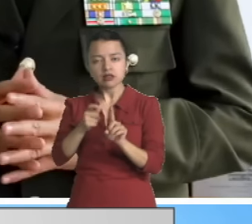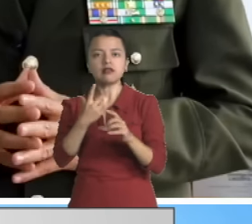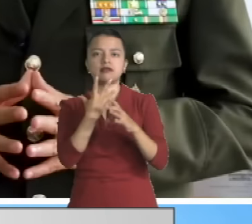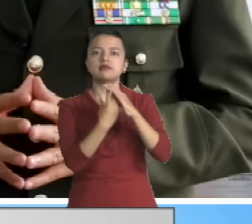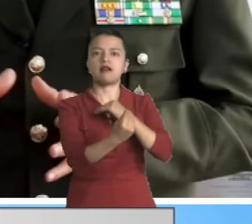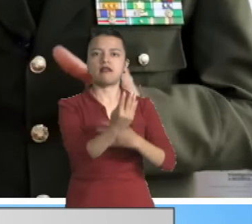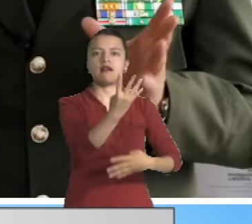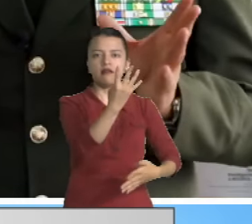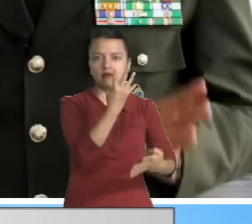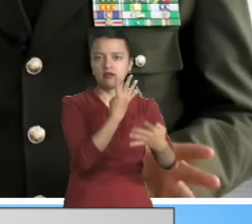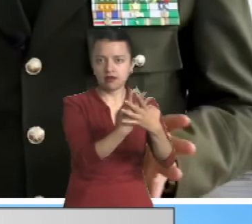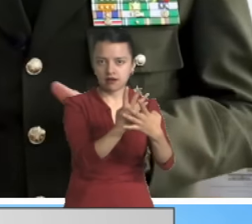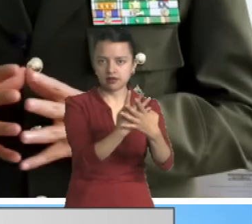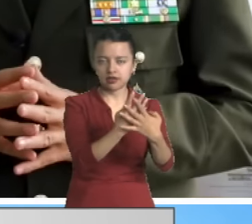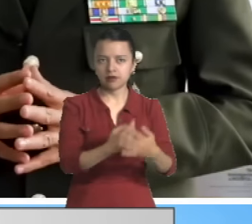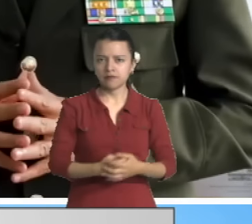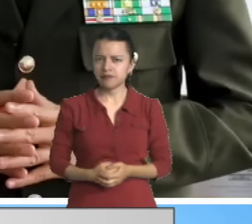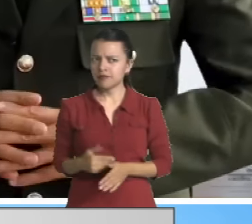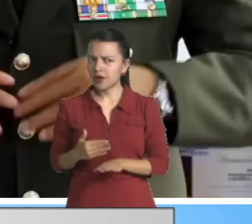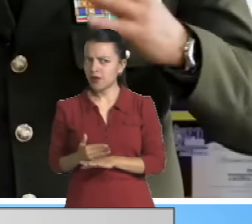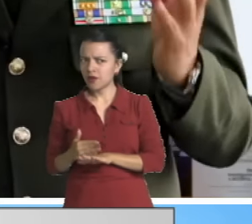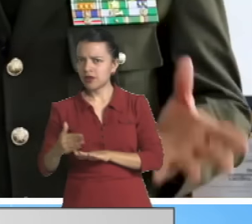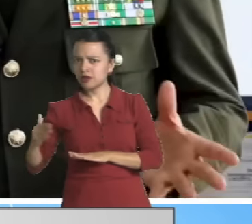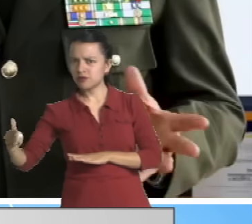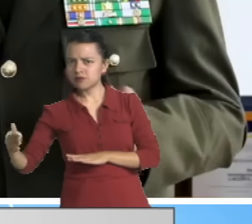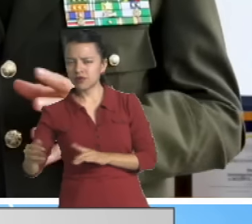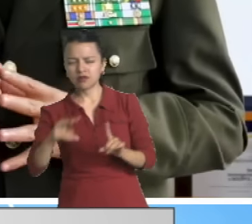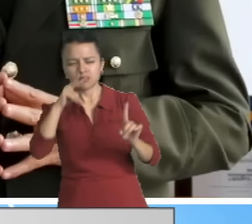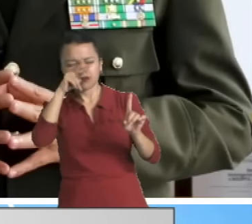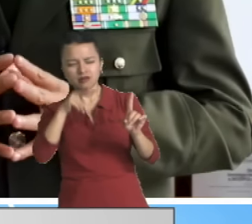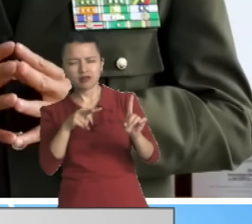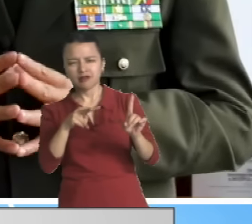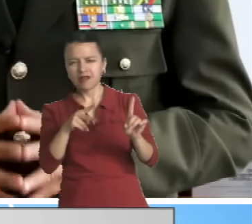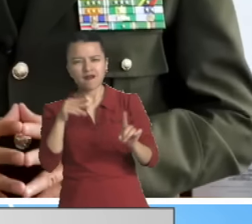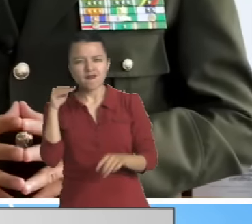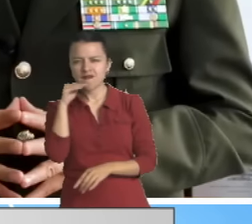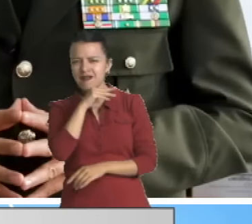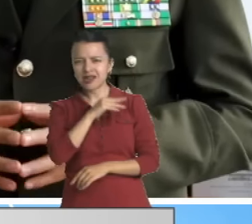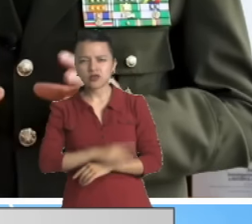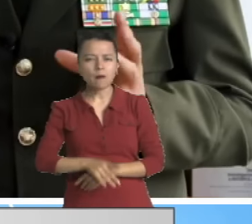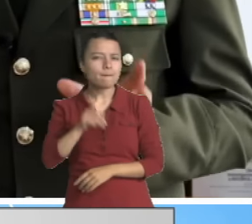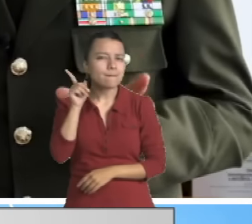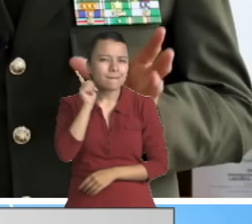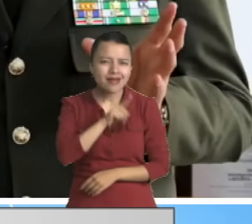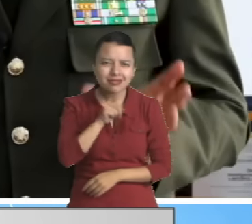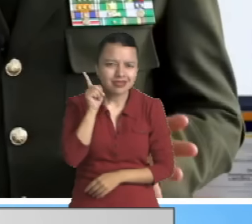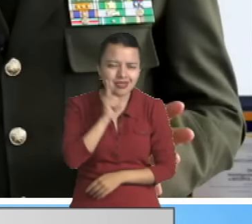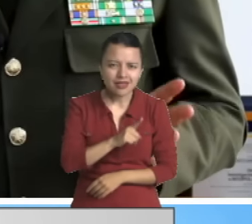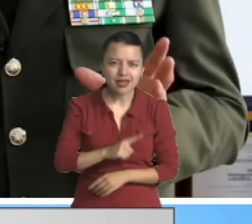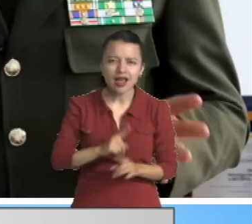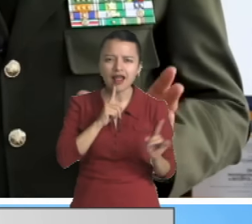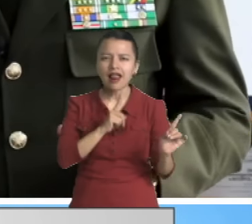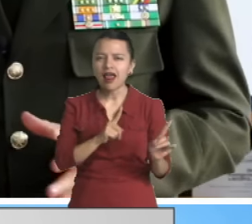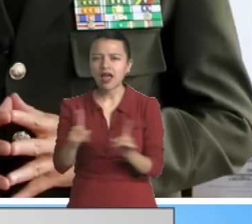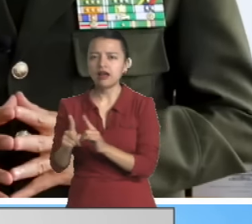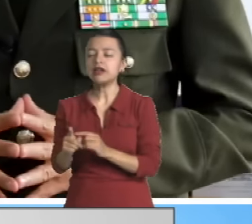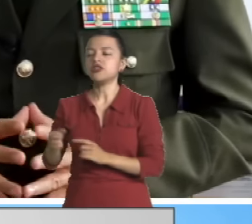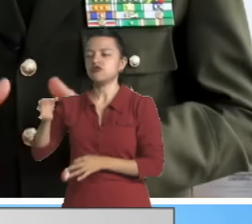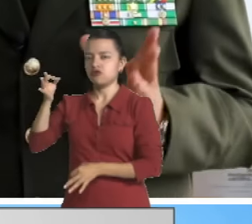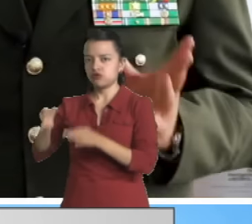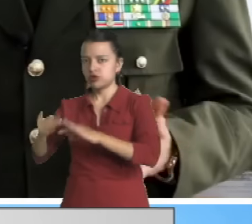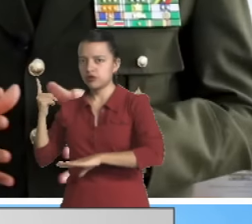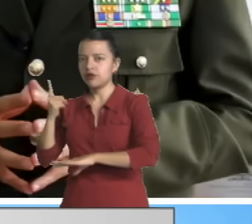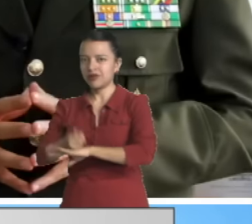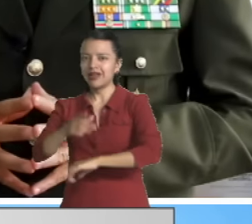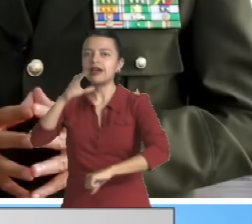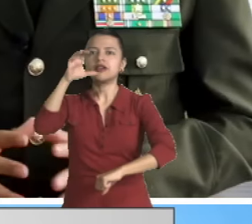posteriormente, al darnos cuenta que todo hacía parte de un argumento ficticio, nuevamente se libra la orden de captura